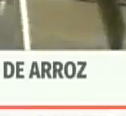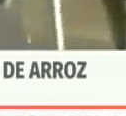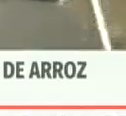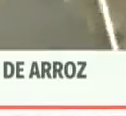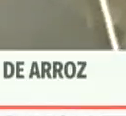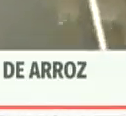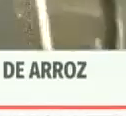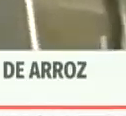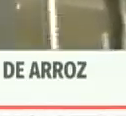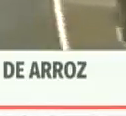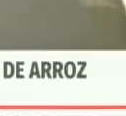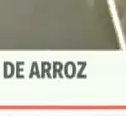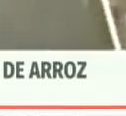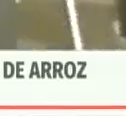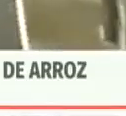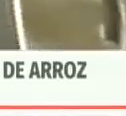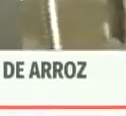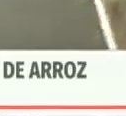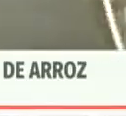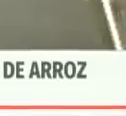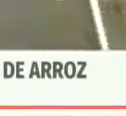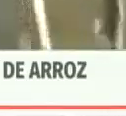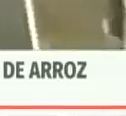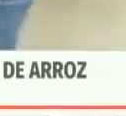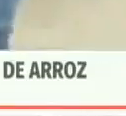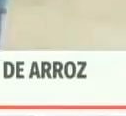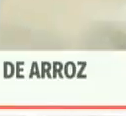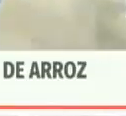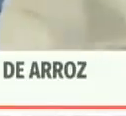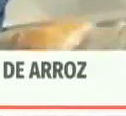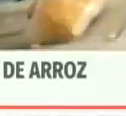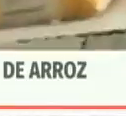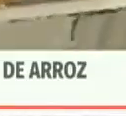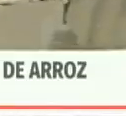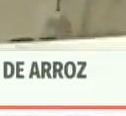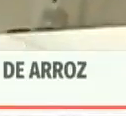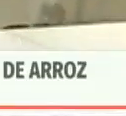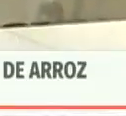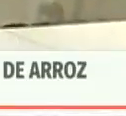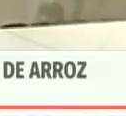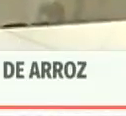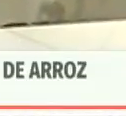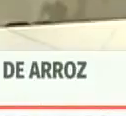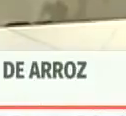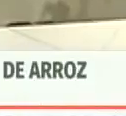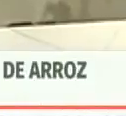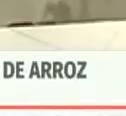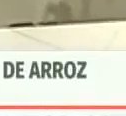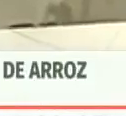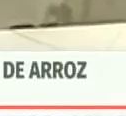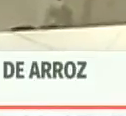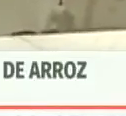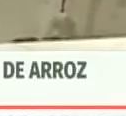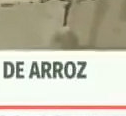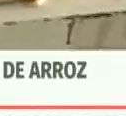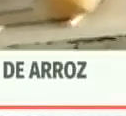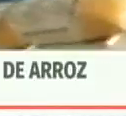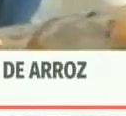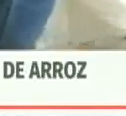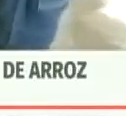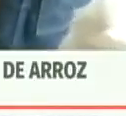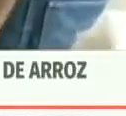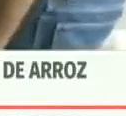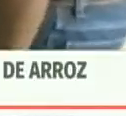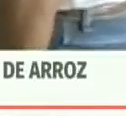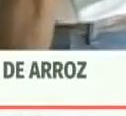más de 5.000 toneladas han producido para todo el pueblo de Venezuela. Es importante señalar que el 56%